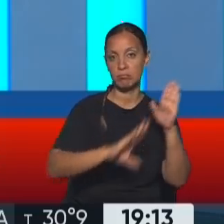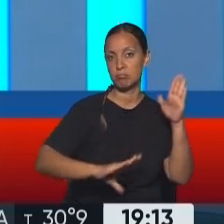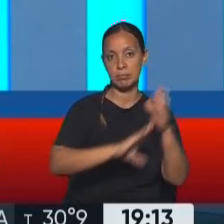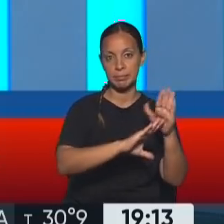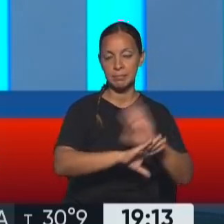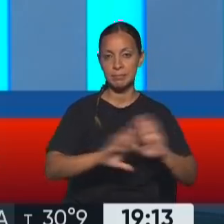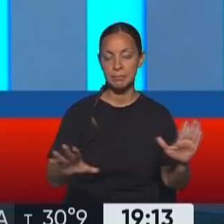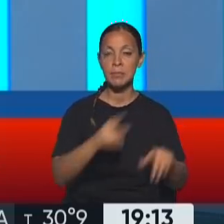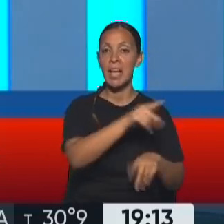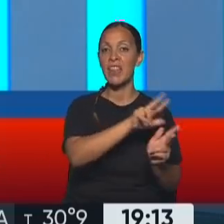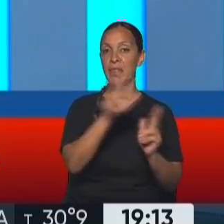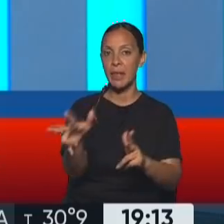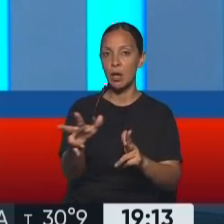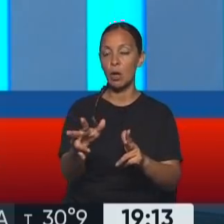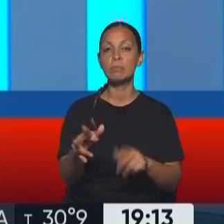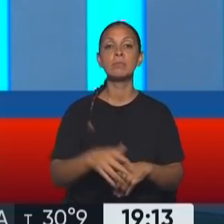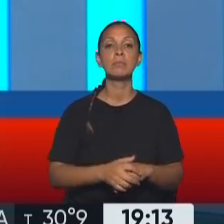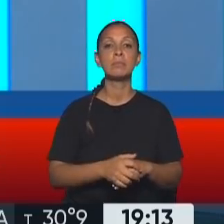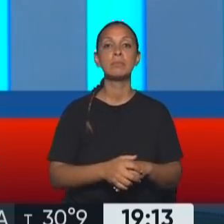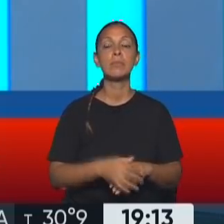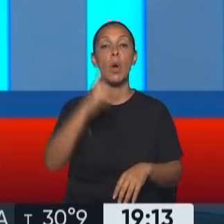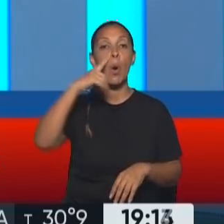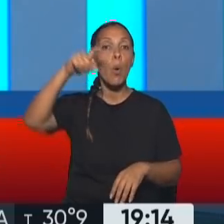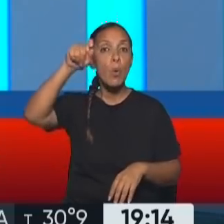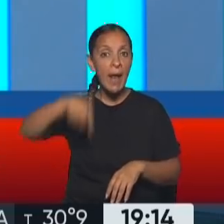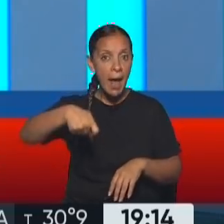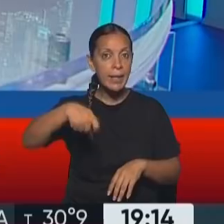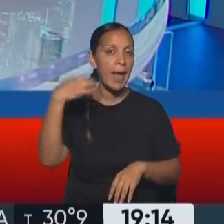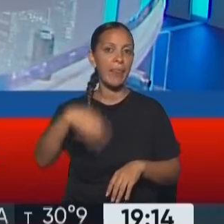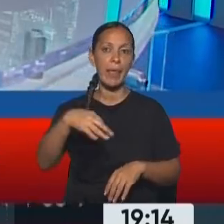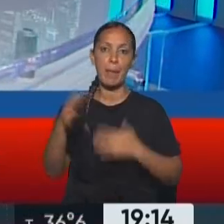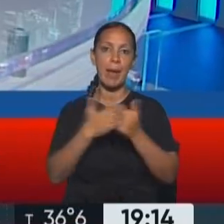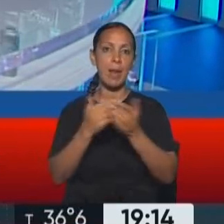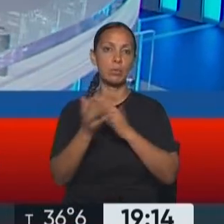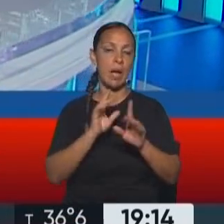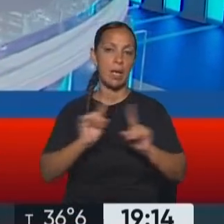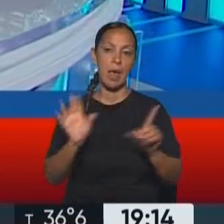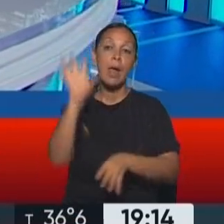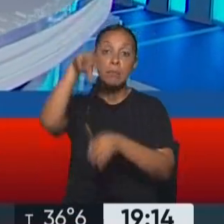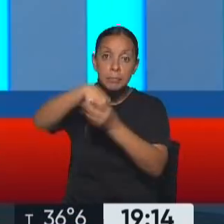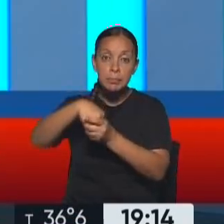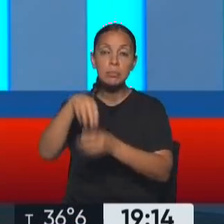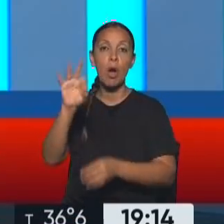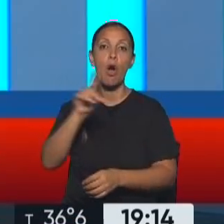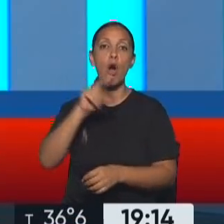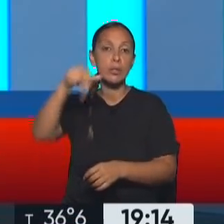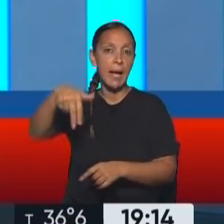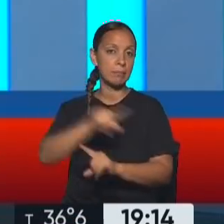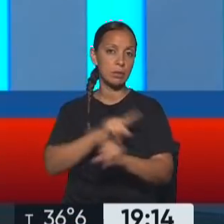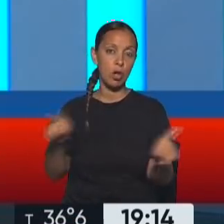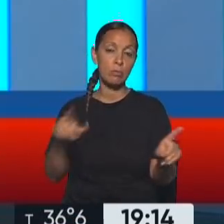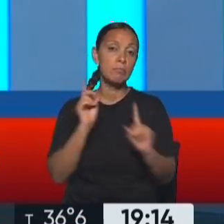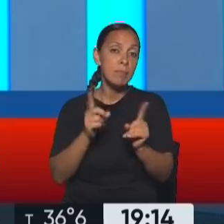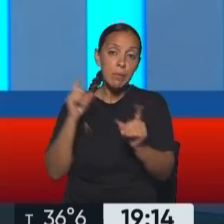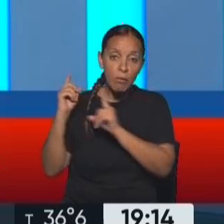ver. El tema de la neutralidad de Ucrania con respecto a la OTAN, es decir, no ser integrante de la OTAN, seguir como hasta ahora sin ser integrante